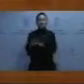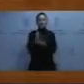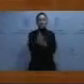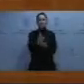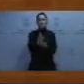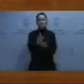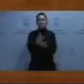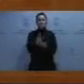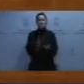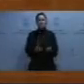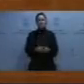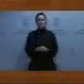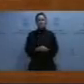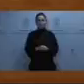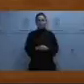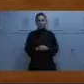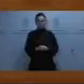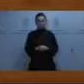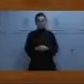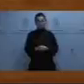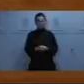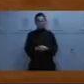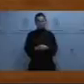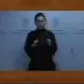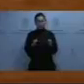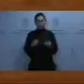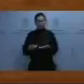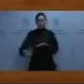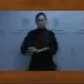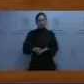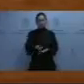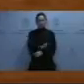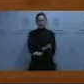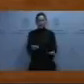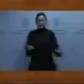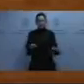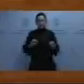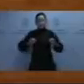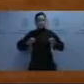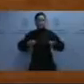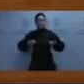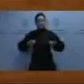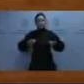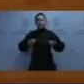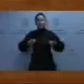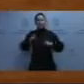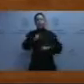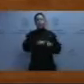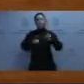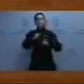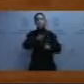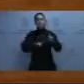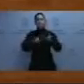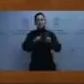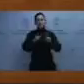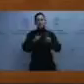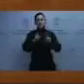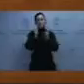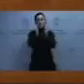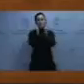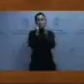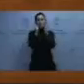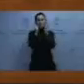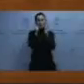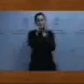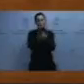alguna. Ustedes no han aportado nada. Han empezado a preocuparse cuando han visto que esas personas